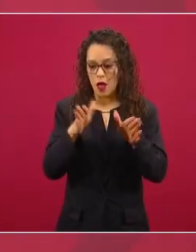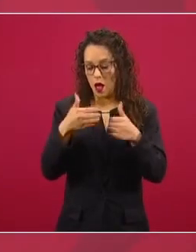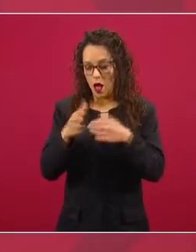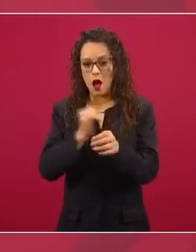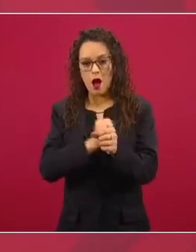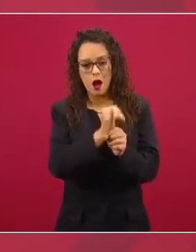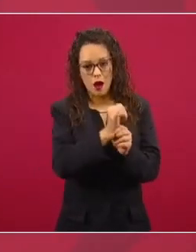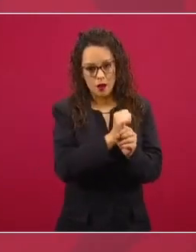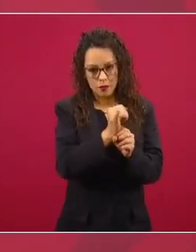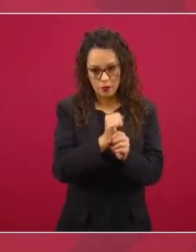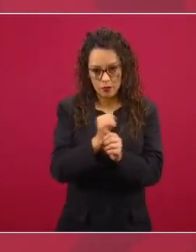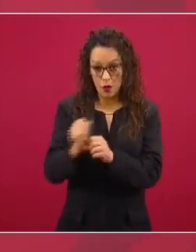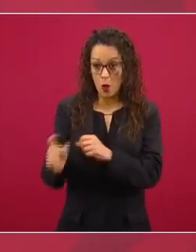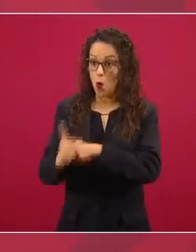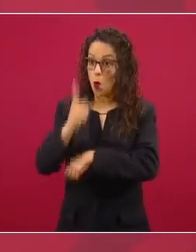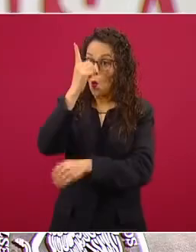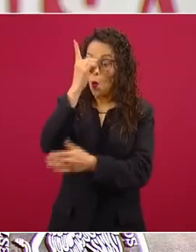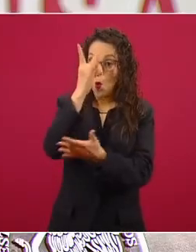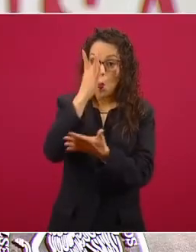pidiendo la